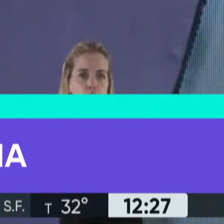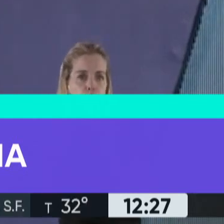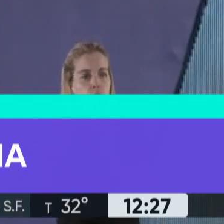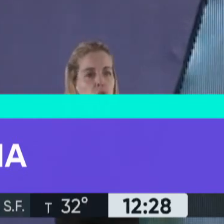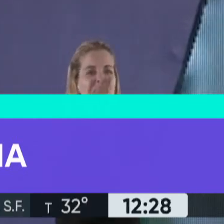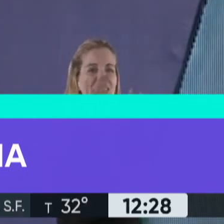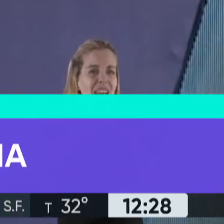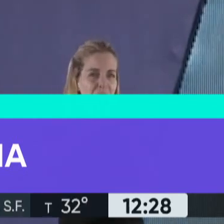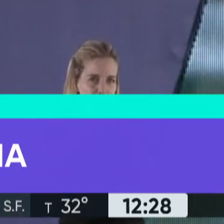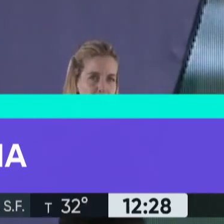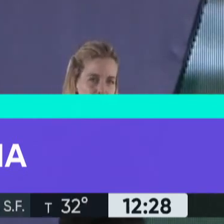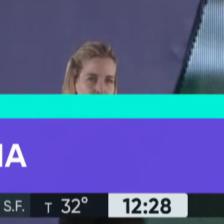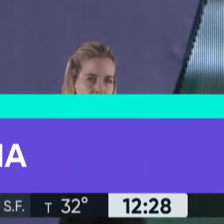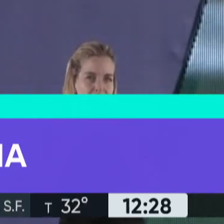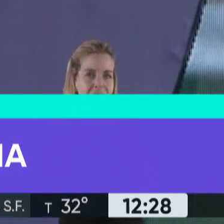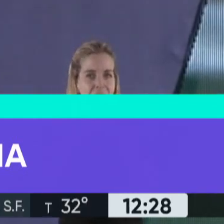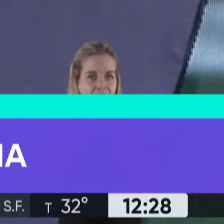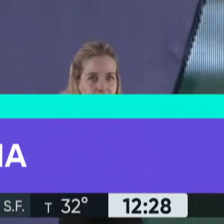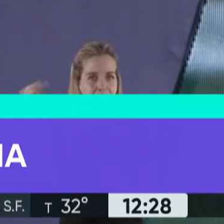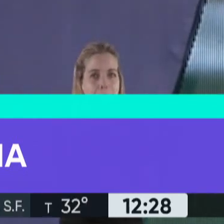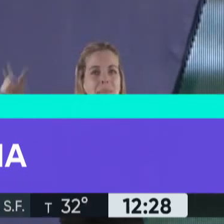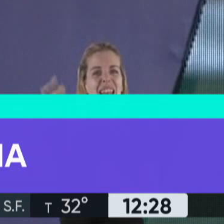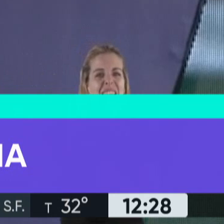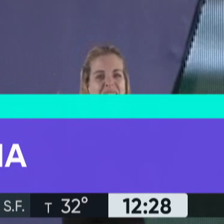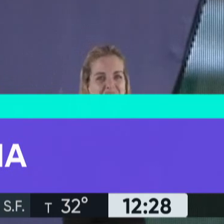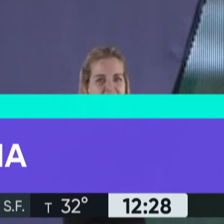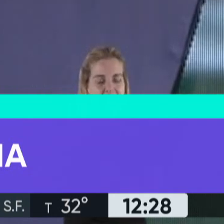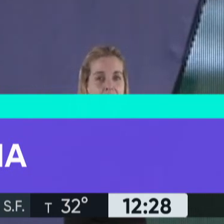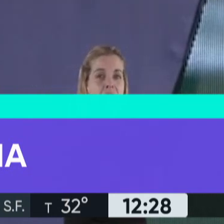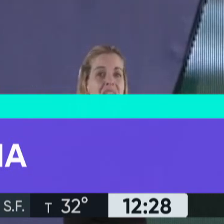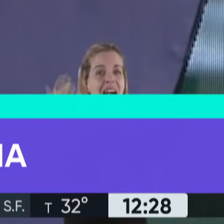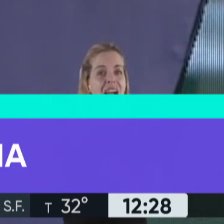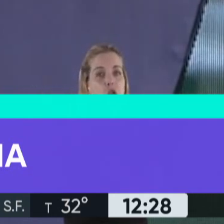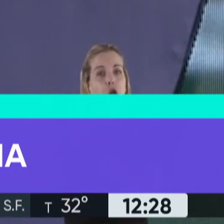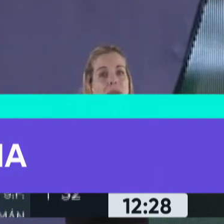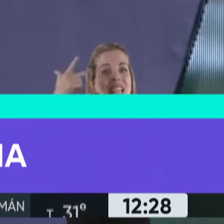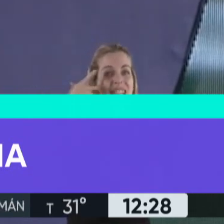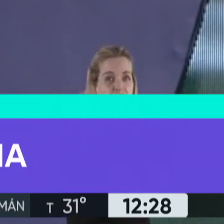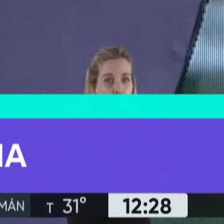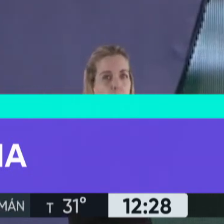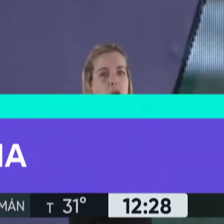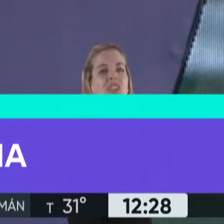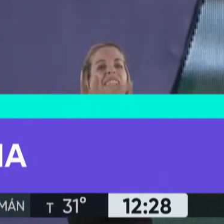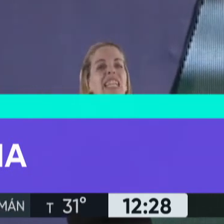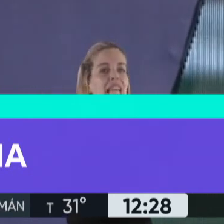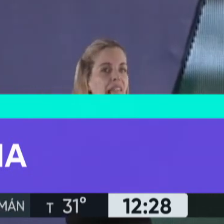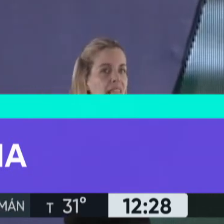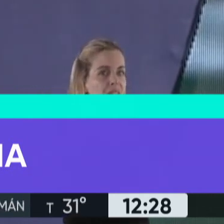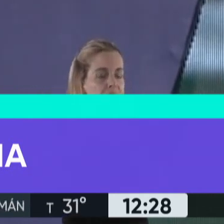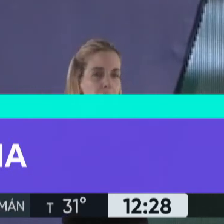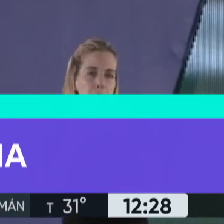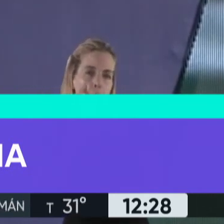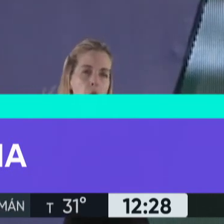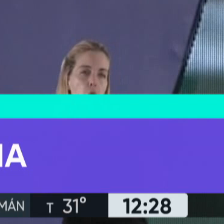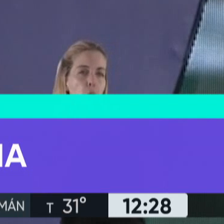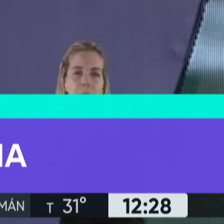saben que el préstamo otorgado a la Argentina en 2018, para que entiendan su magnitud, es